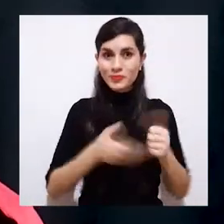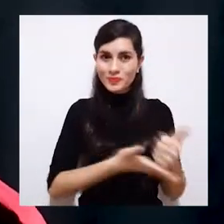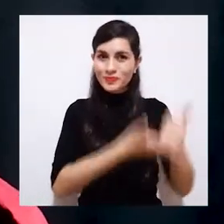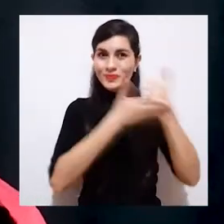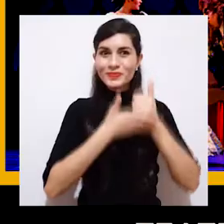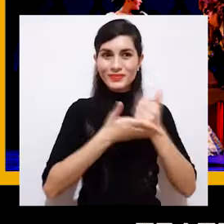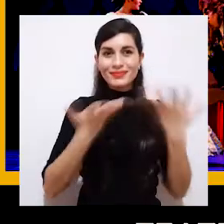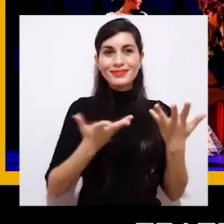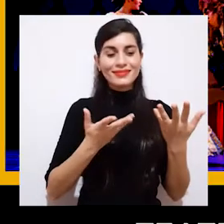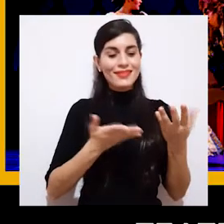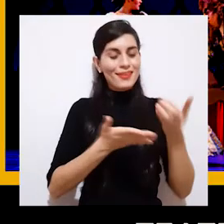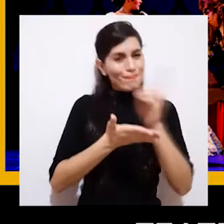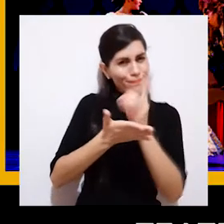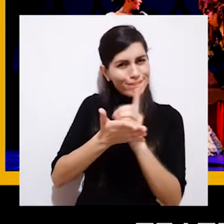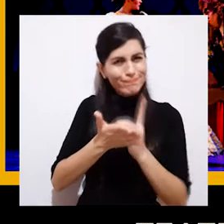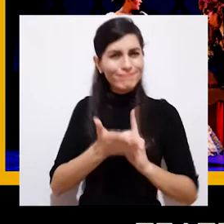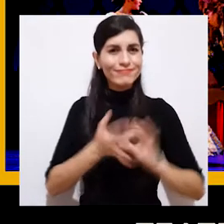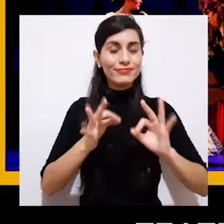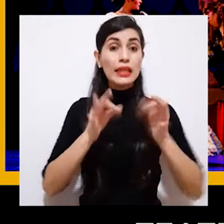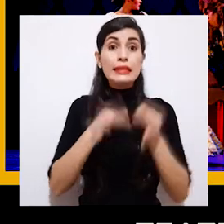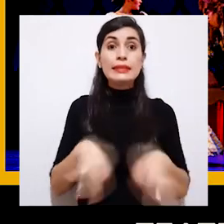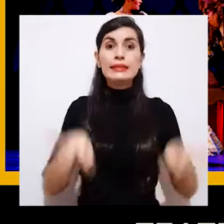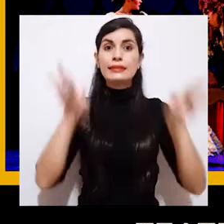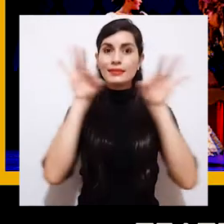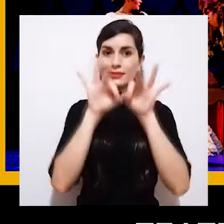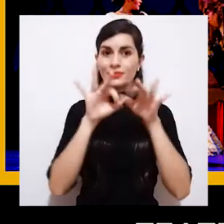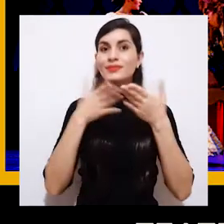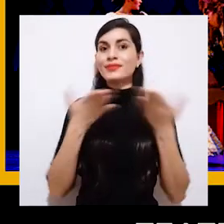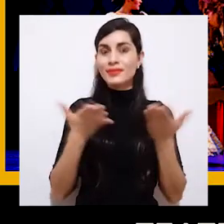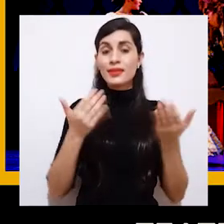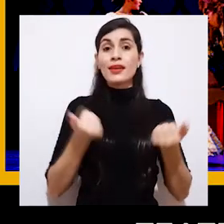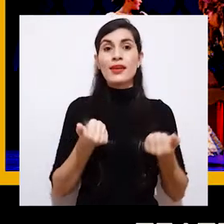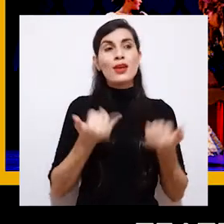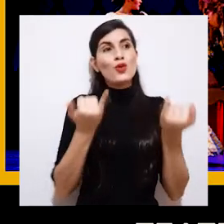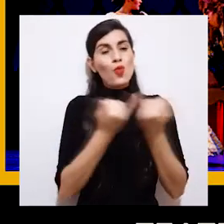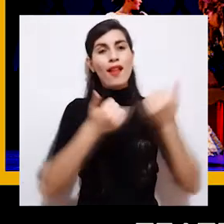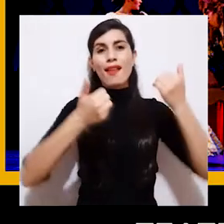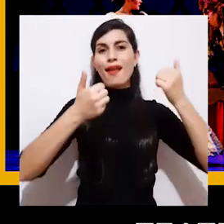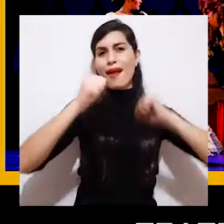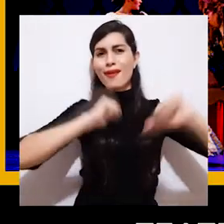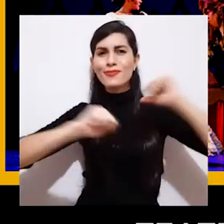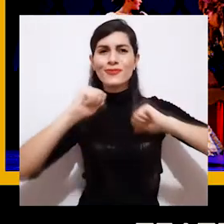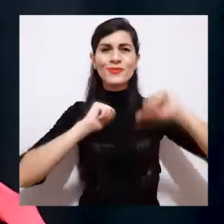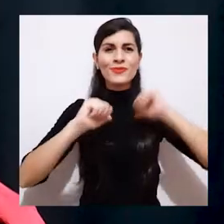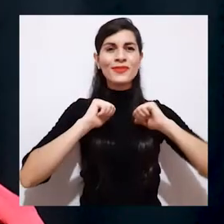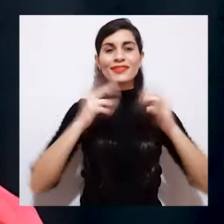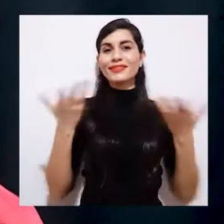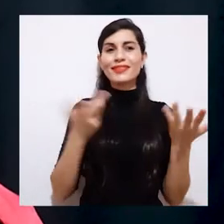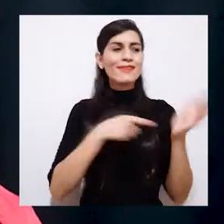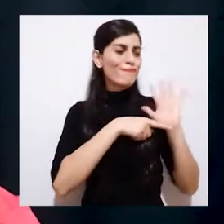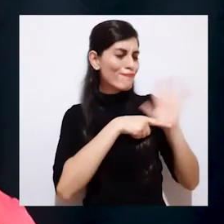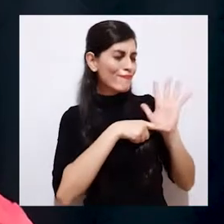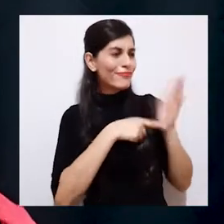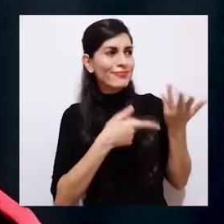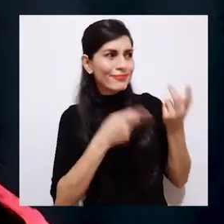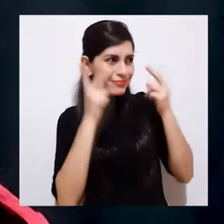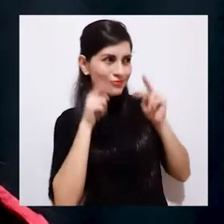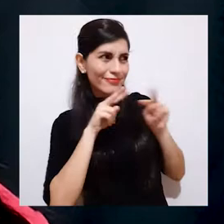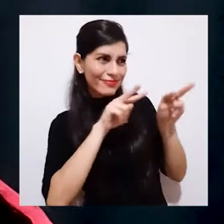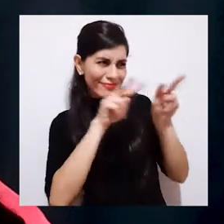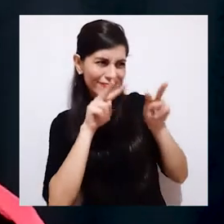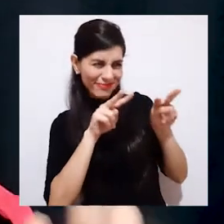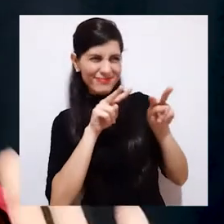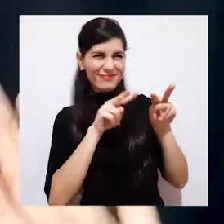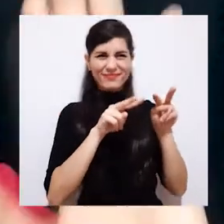que la verdad que es súper importante, ya que el día de hoy lo que es el teatro, el cine, no sería igual sin esta ayuda